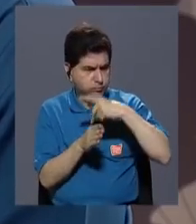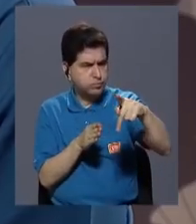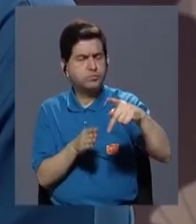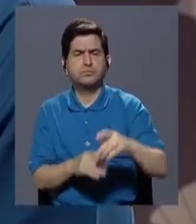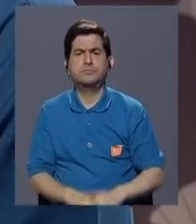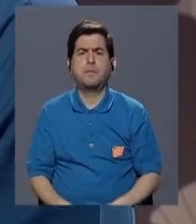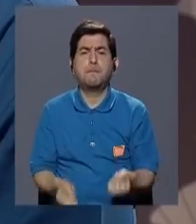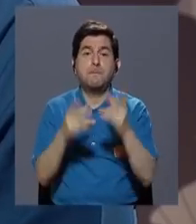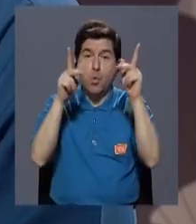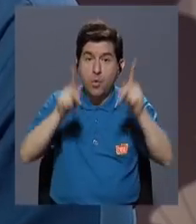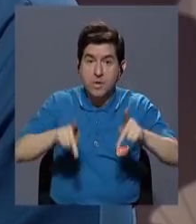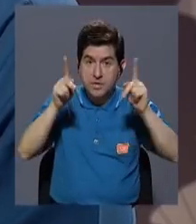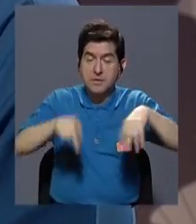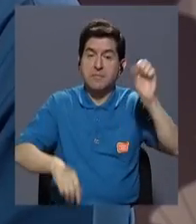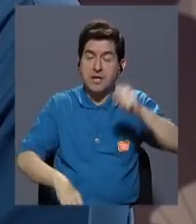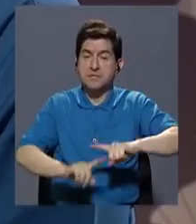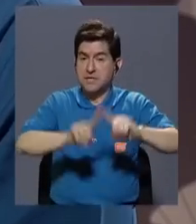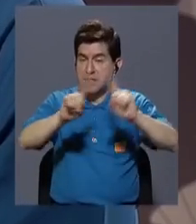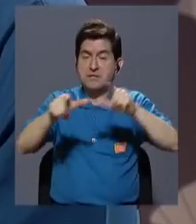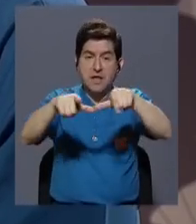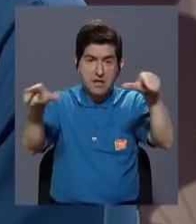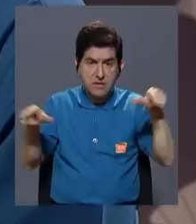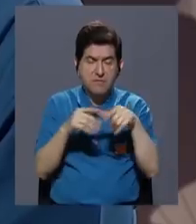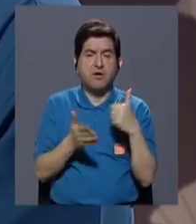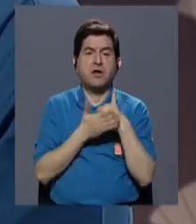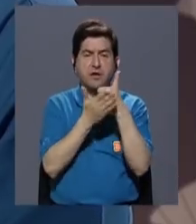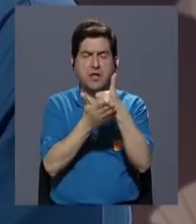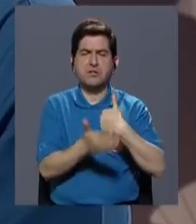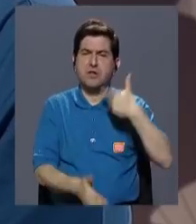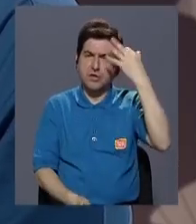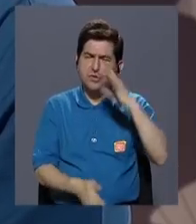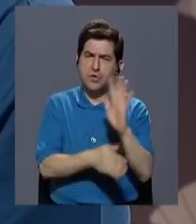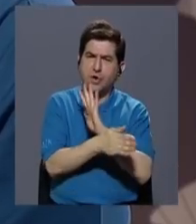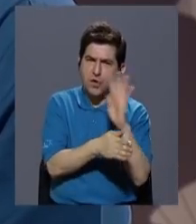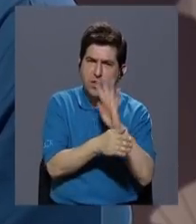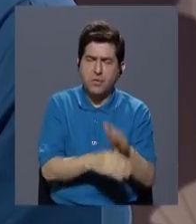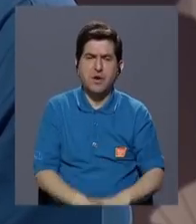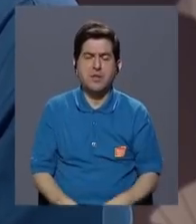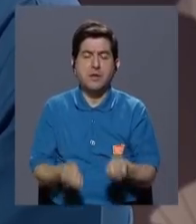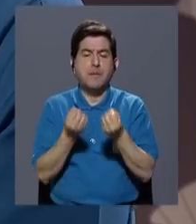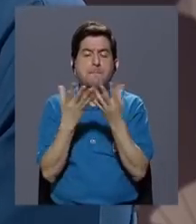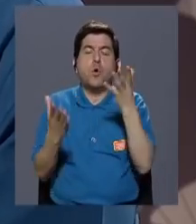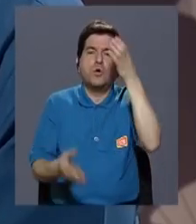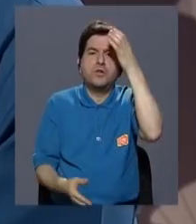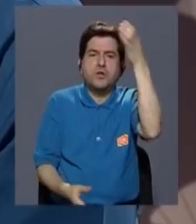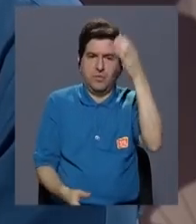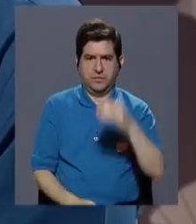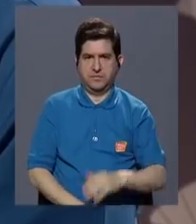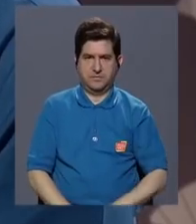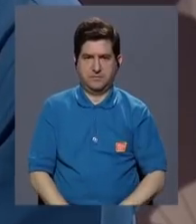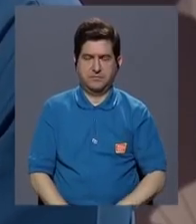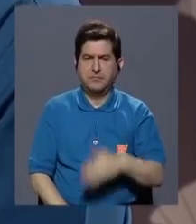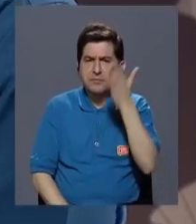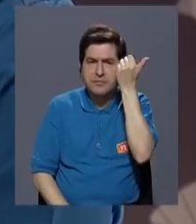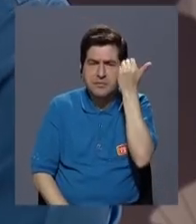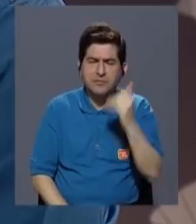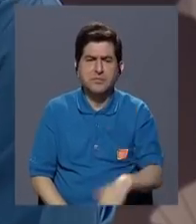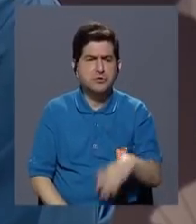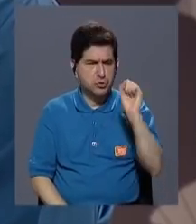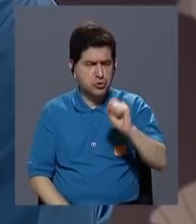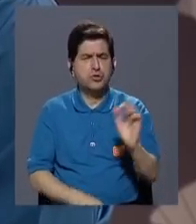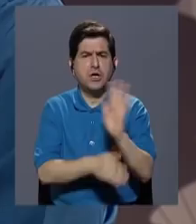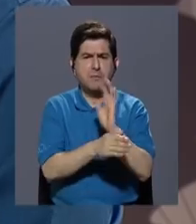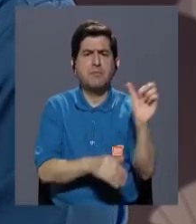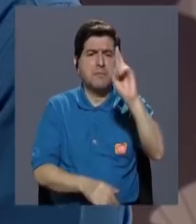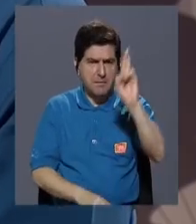hay mucha gente de diferentes lugares que colaboro yo creo que es una película multicultural en ese sentido porque si no es cierto es una película tica tiene